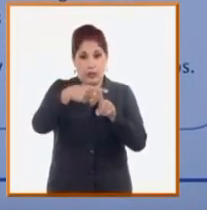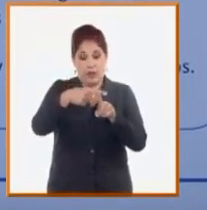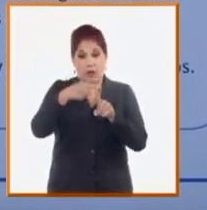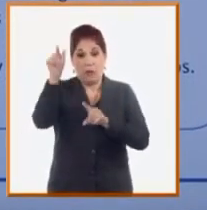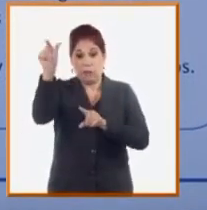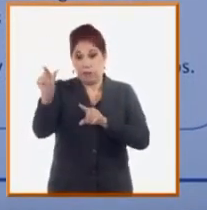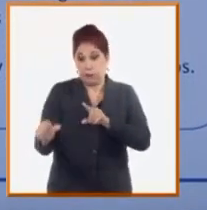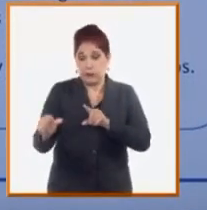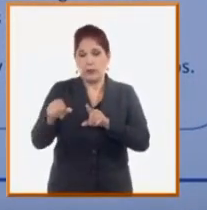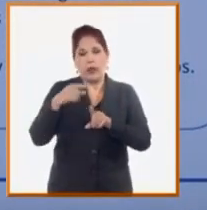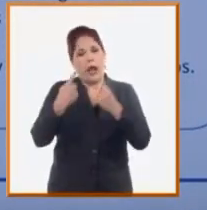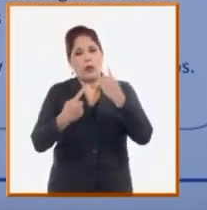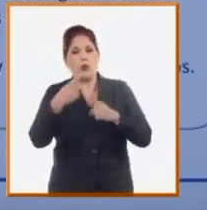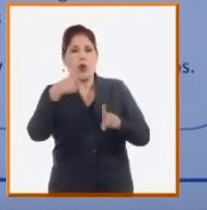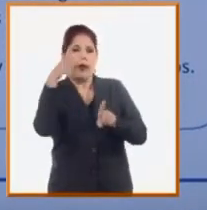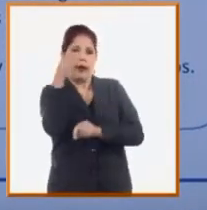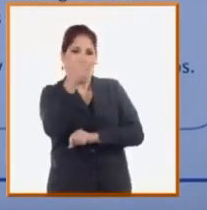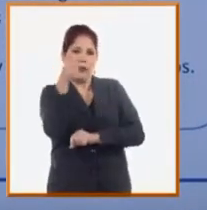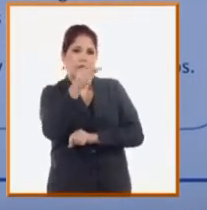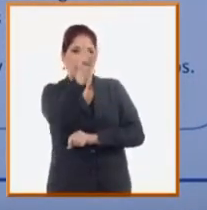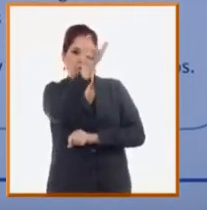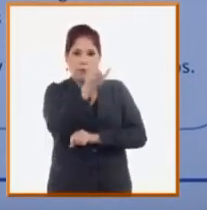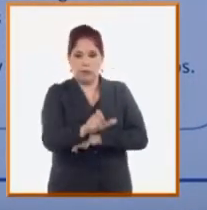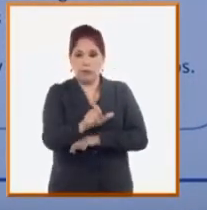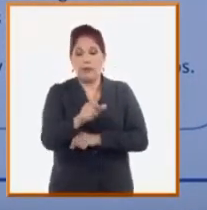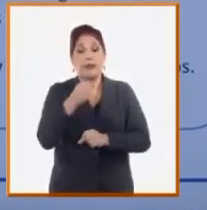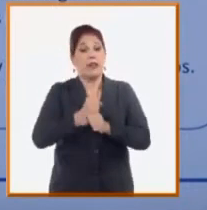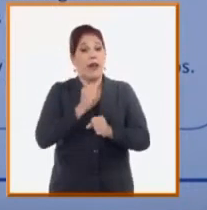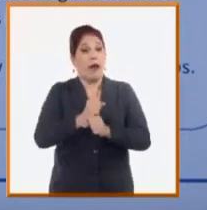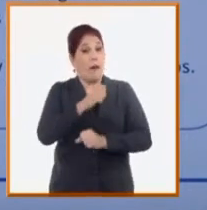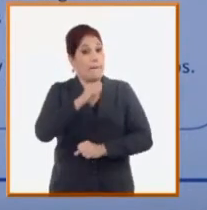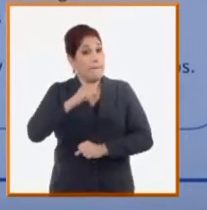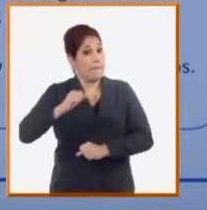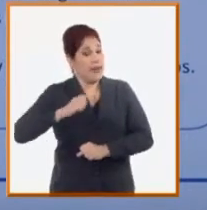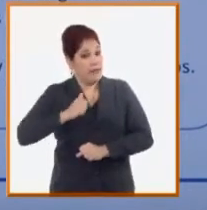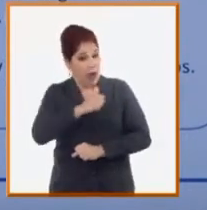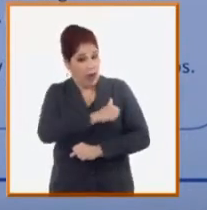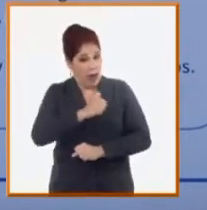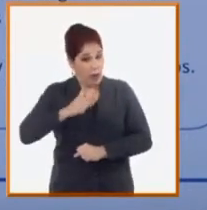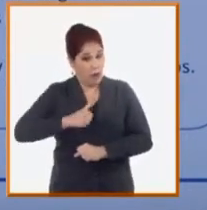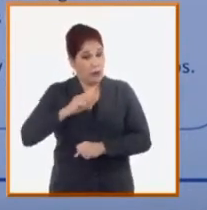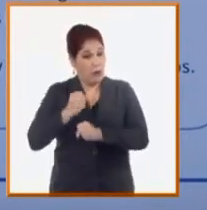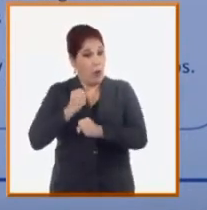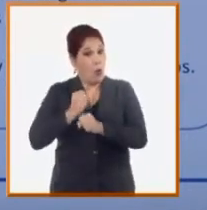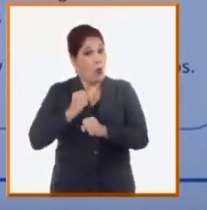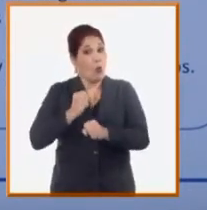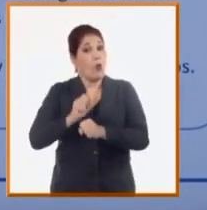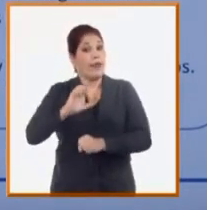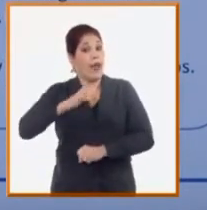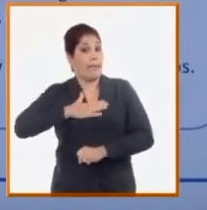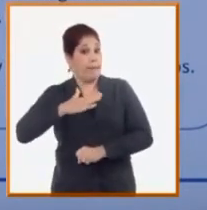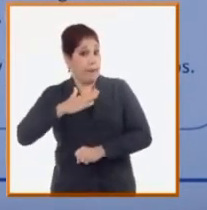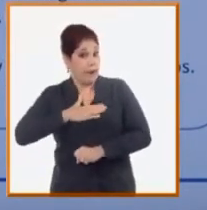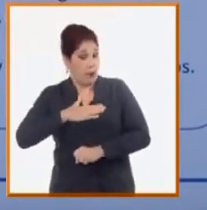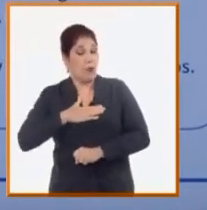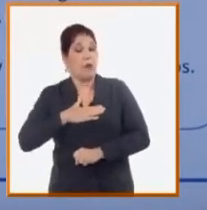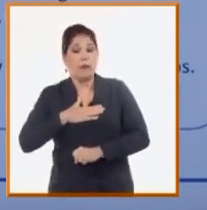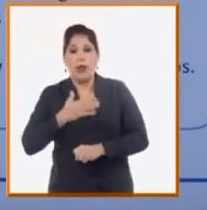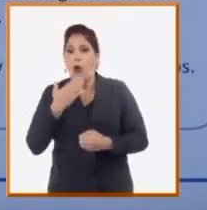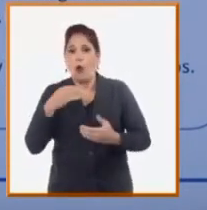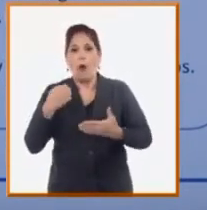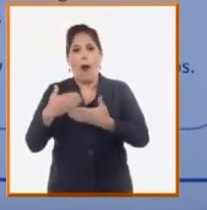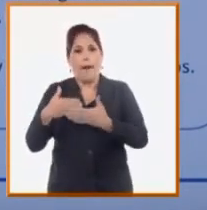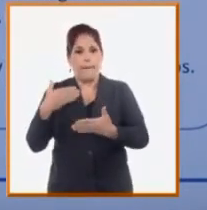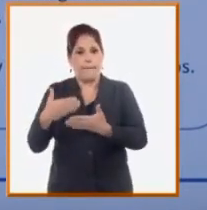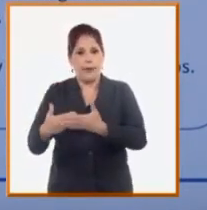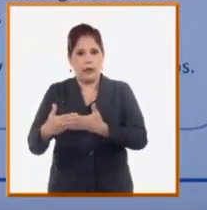del trabajo del sector privado, porque como se conoce, los trabajadores por cuenta propia que contrataban muchas personas, de hecho funcionaban como una empresa,